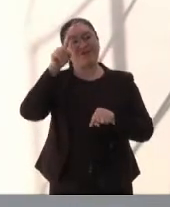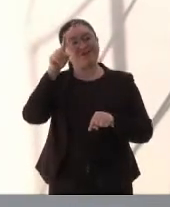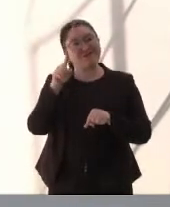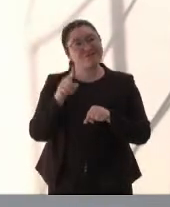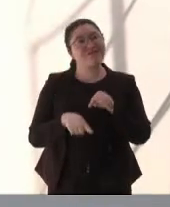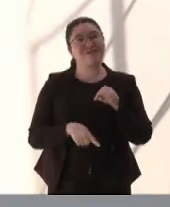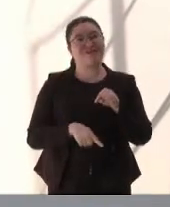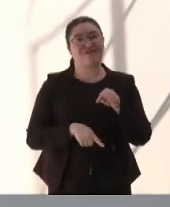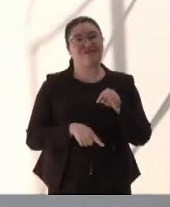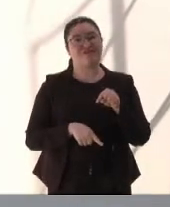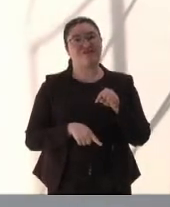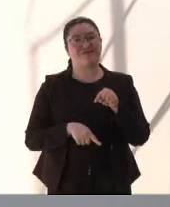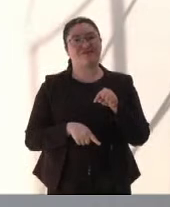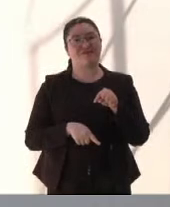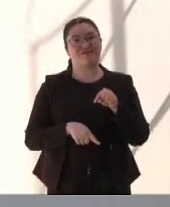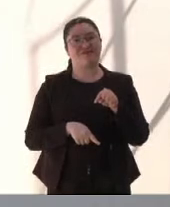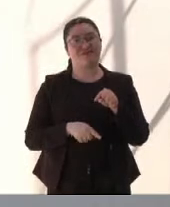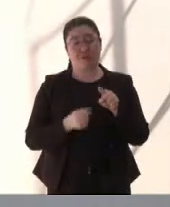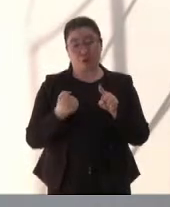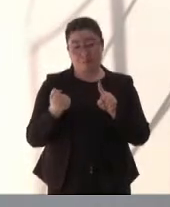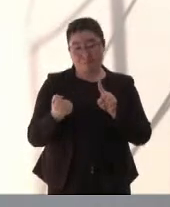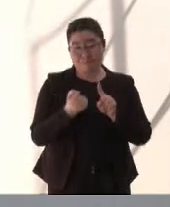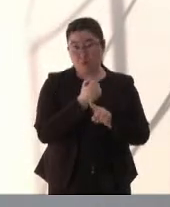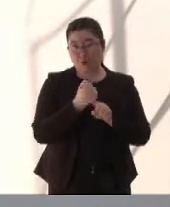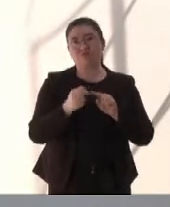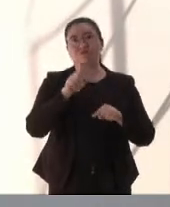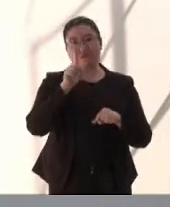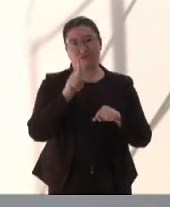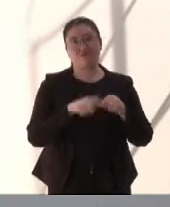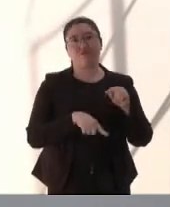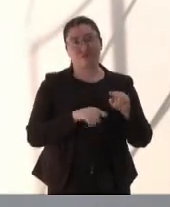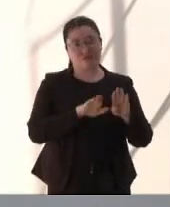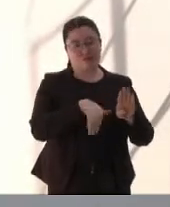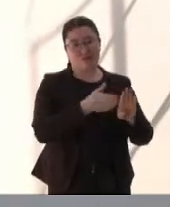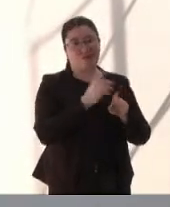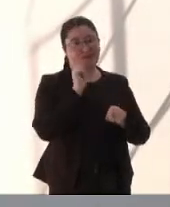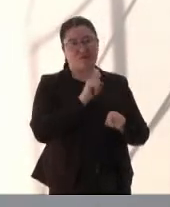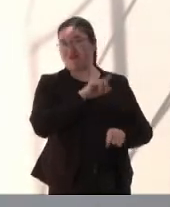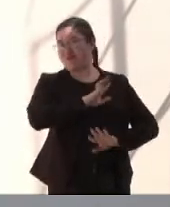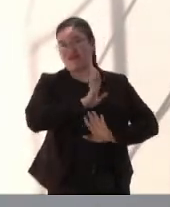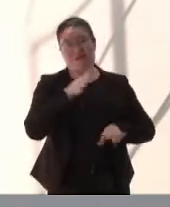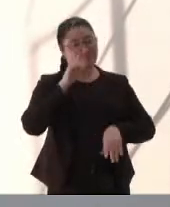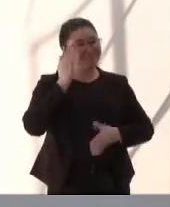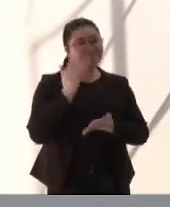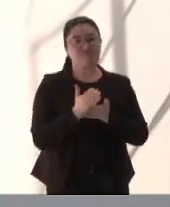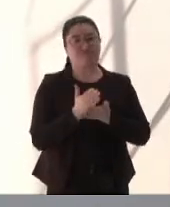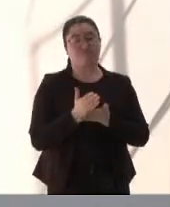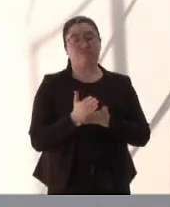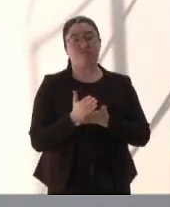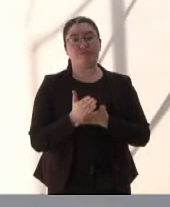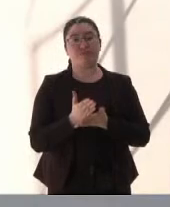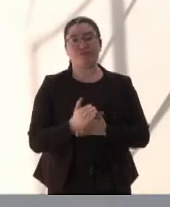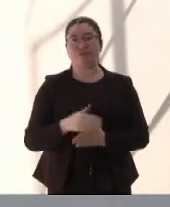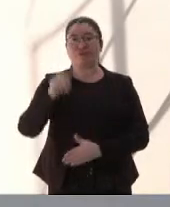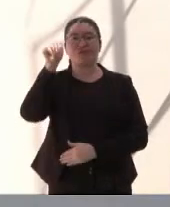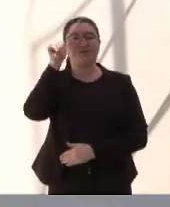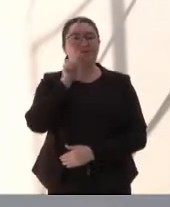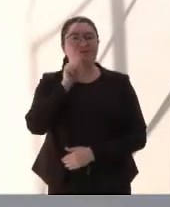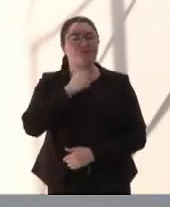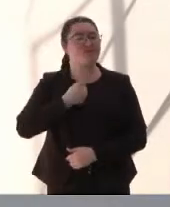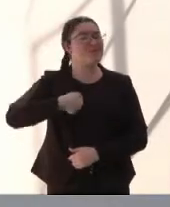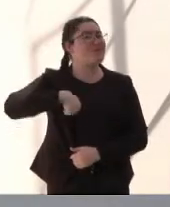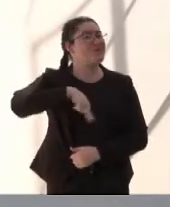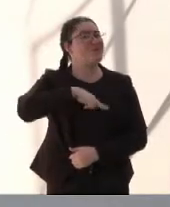erradicación de la violencia hacia las mujeres y las niñas. Siempre, siempre vamos a